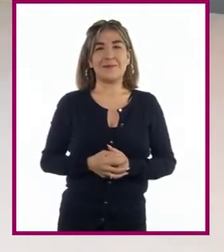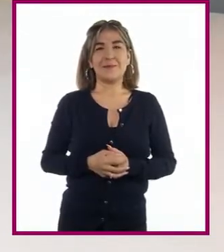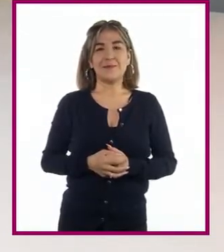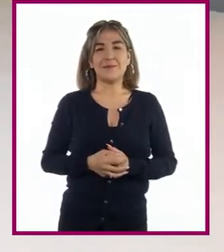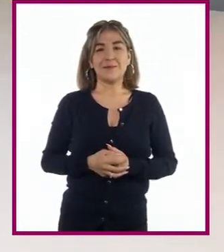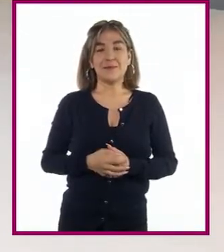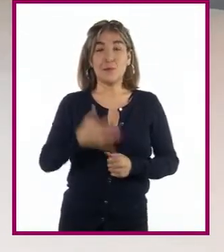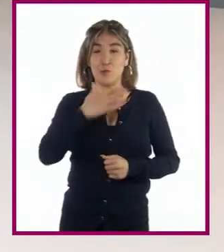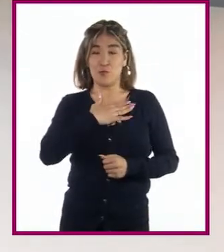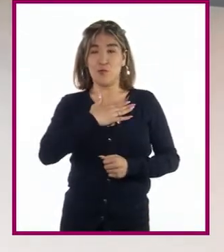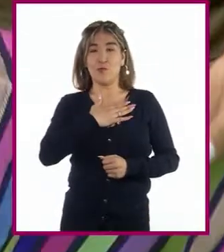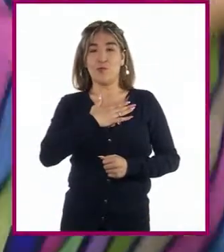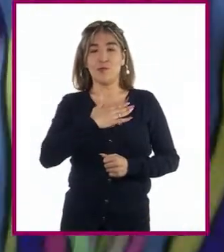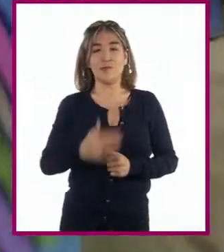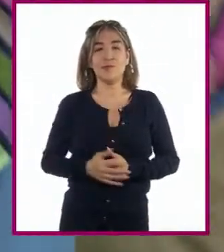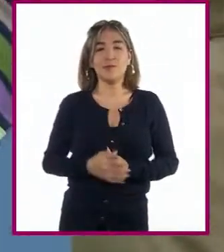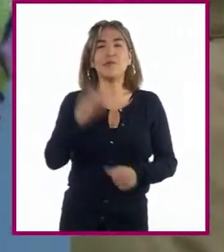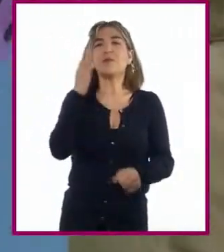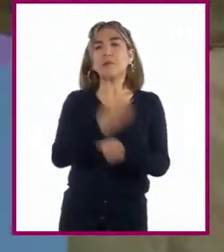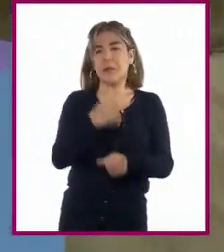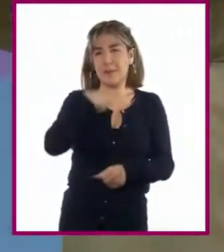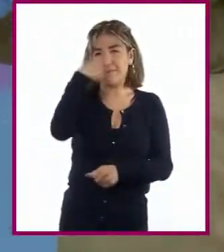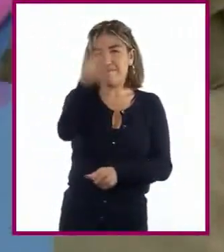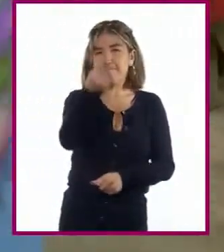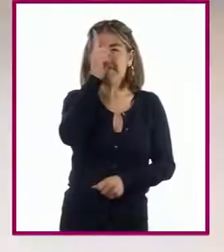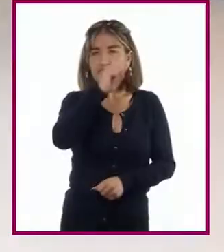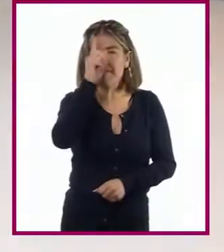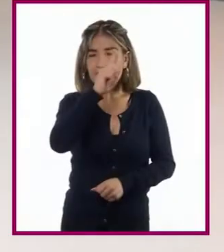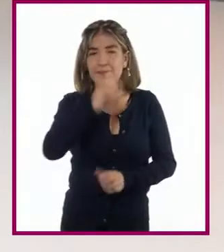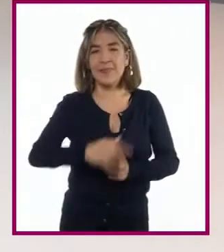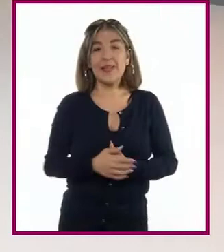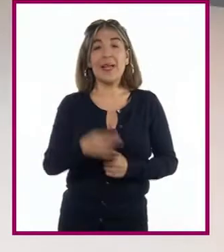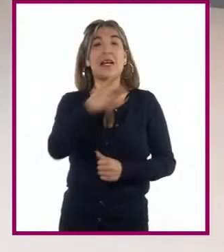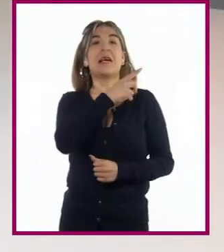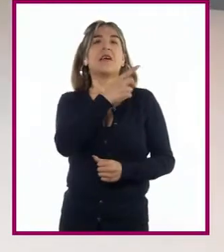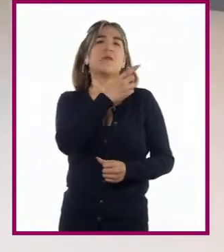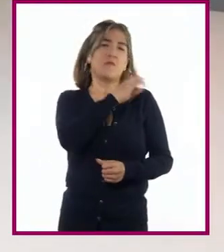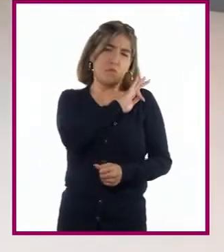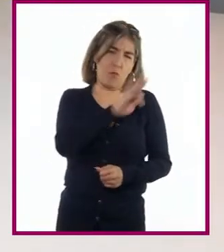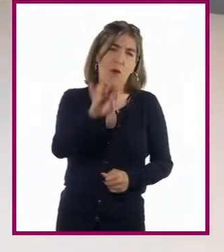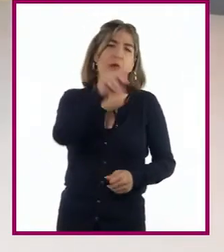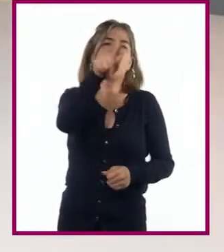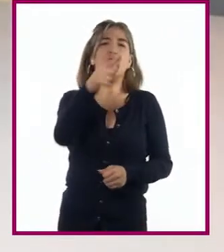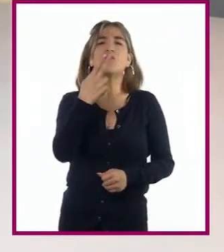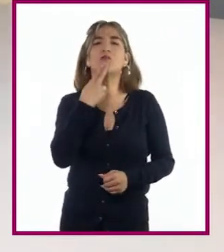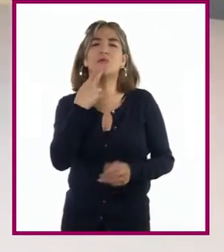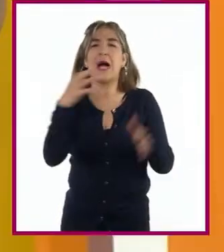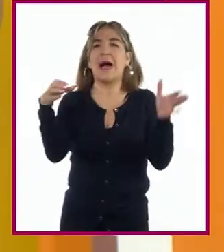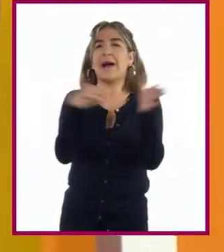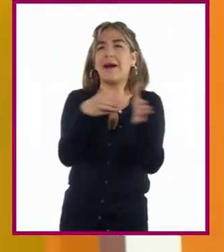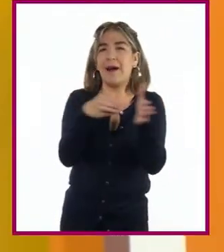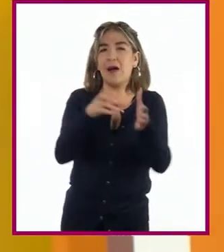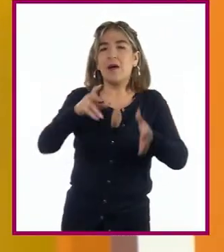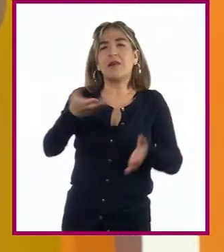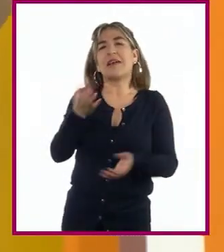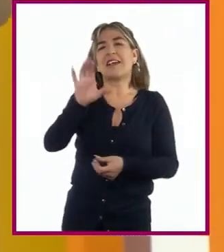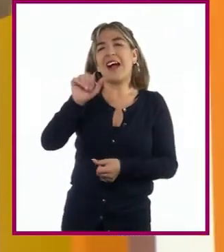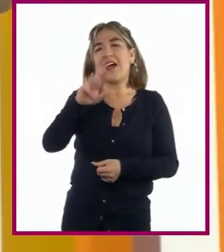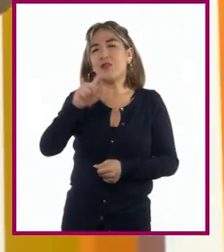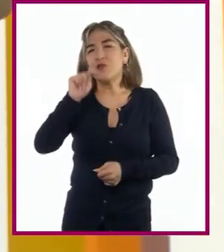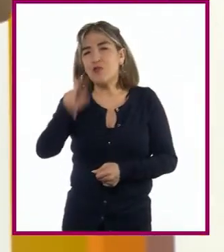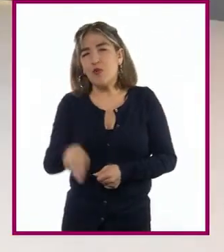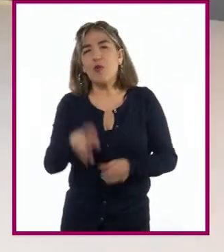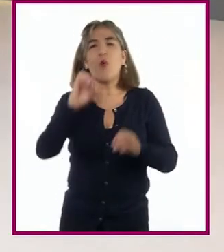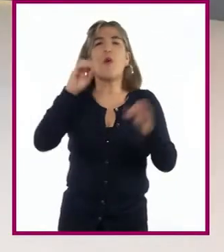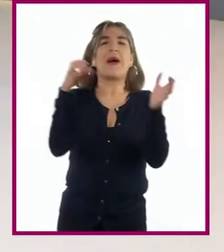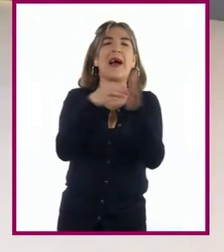Pues yo les voy a sugerir que utilicen una caja, ¿sí? Puede ser una caja de cartón, una caja